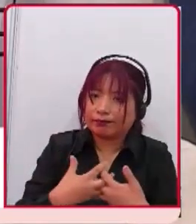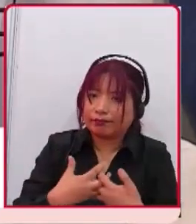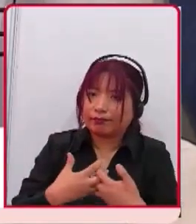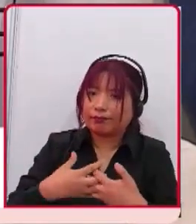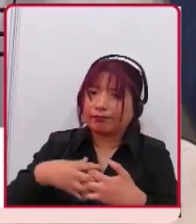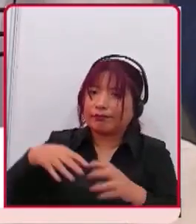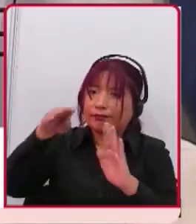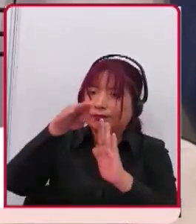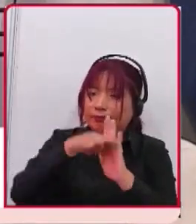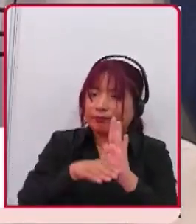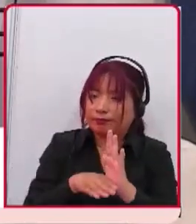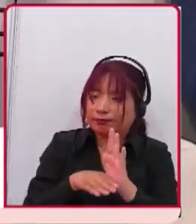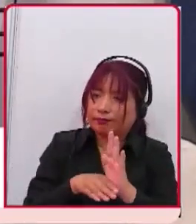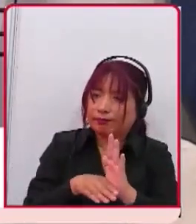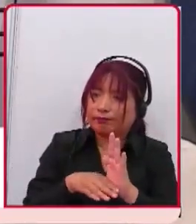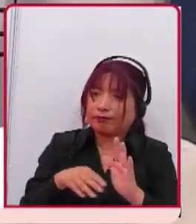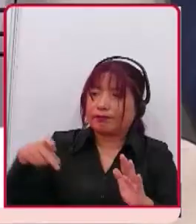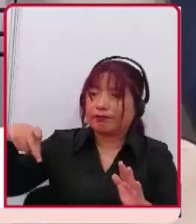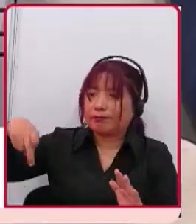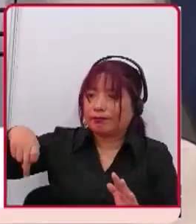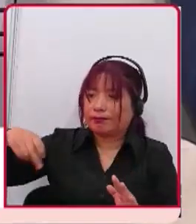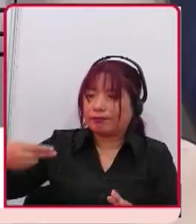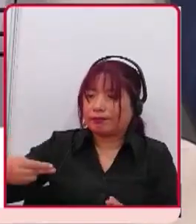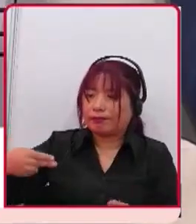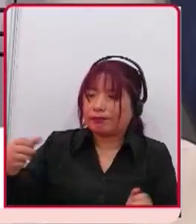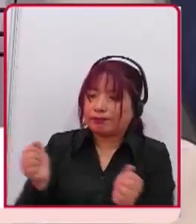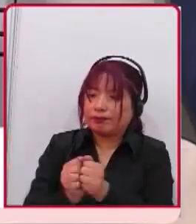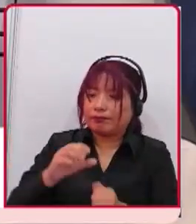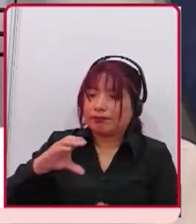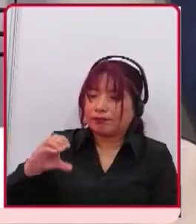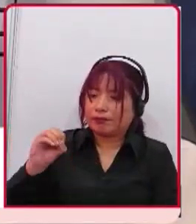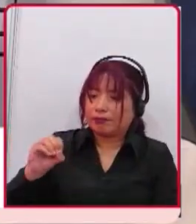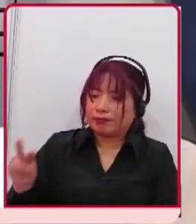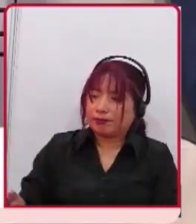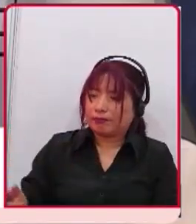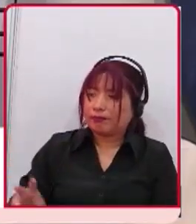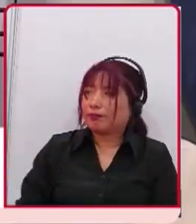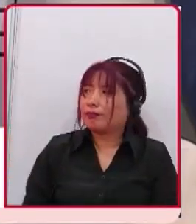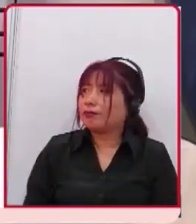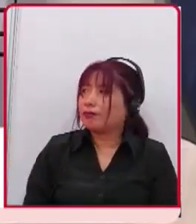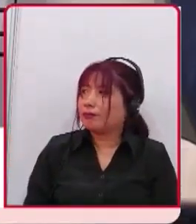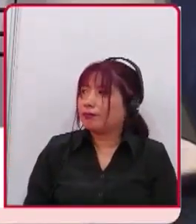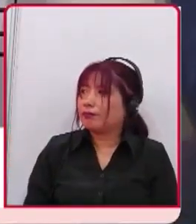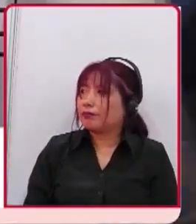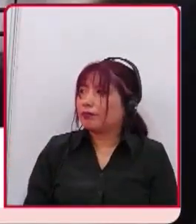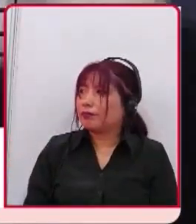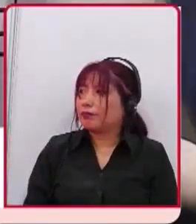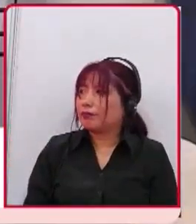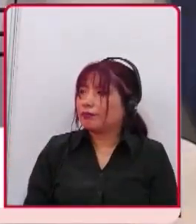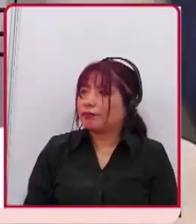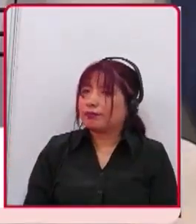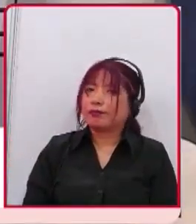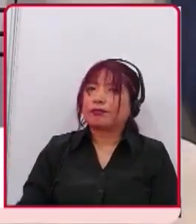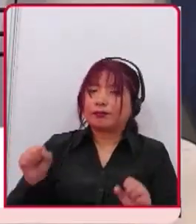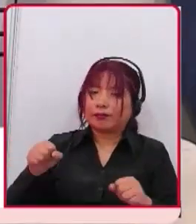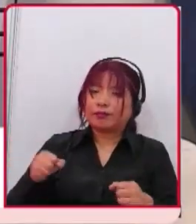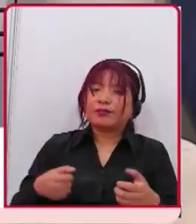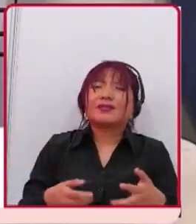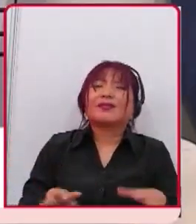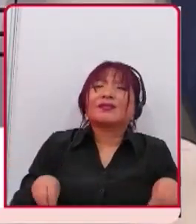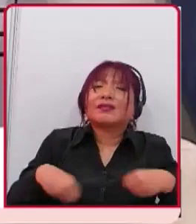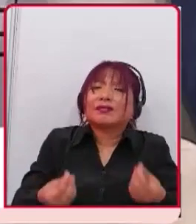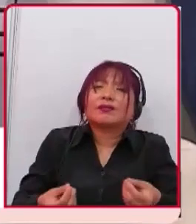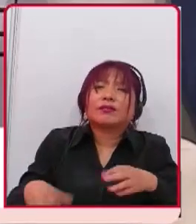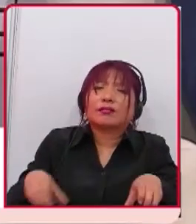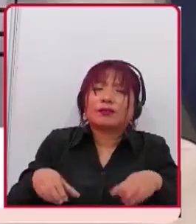lo bajaban con CO2 o con CO2. dejando de adicionar? Con CO2, Ya. correcto. Por eso el mecanismo que ustedes